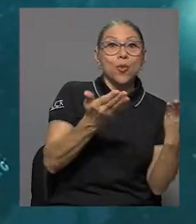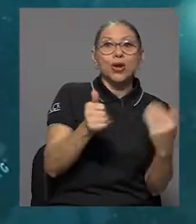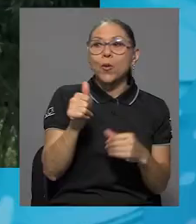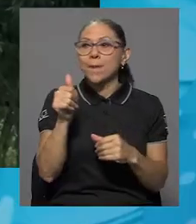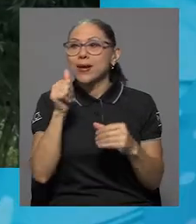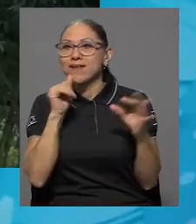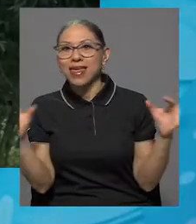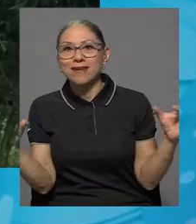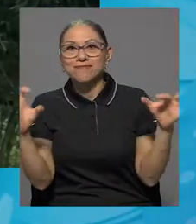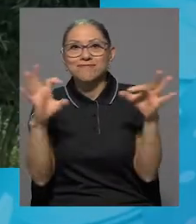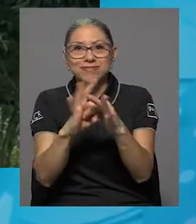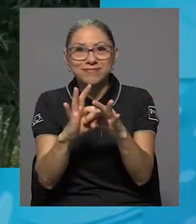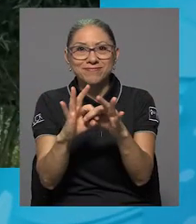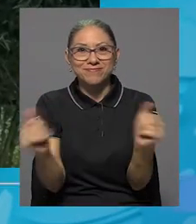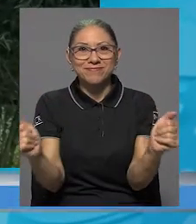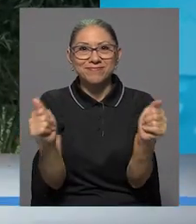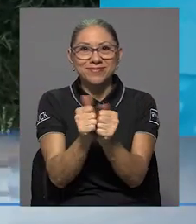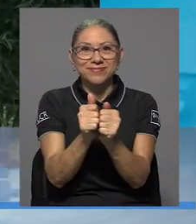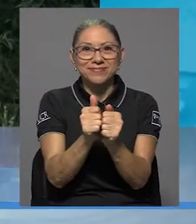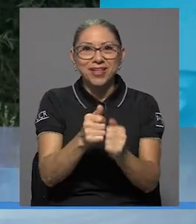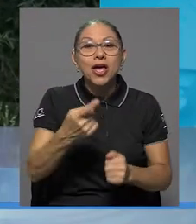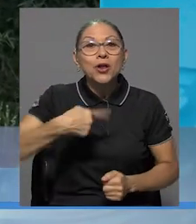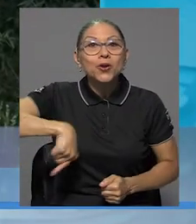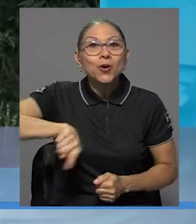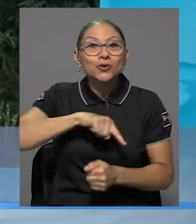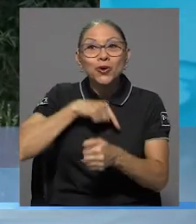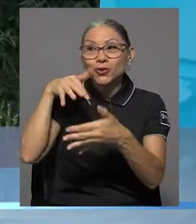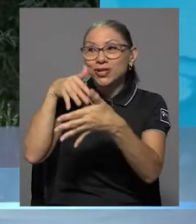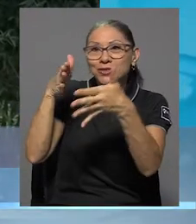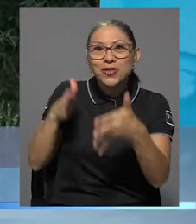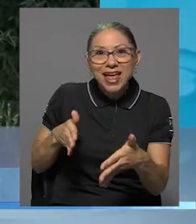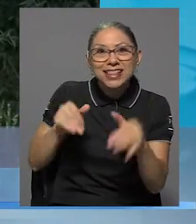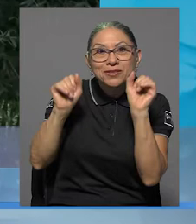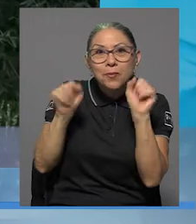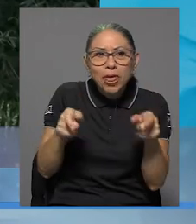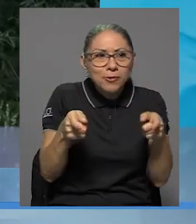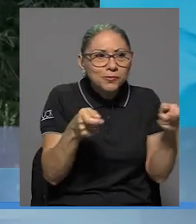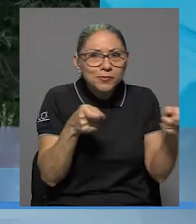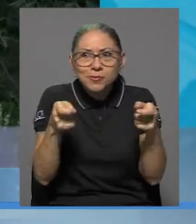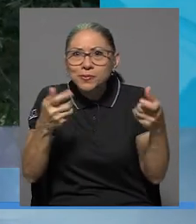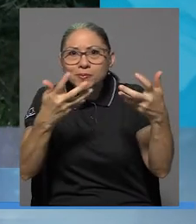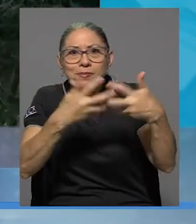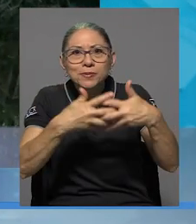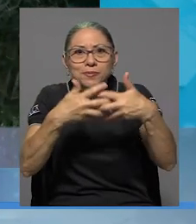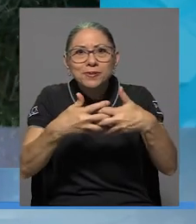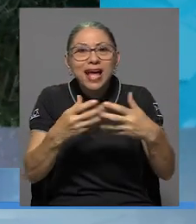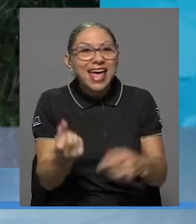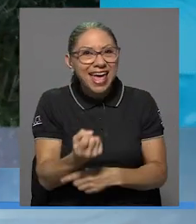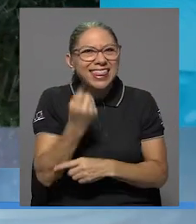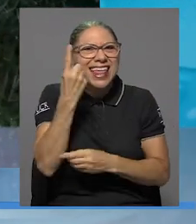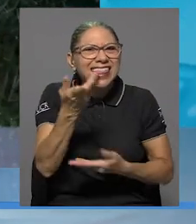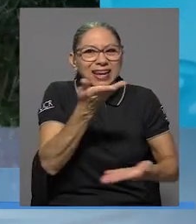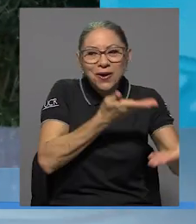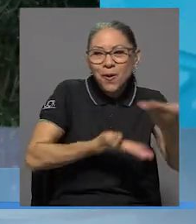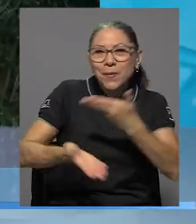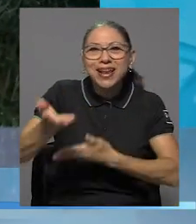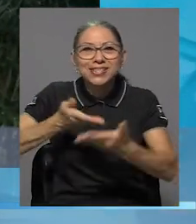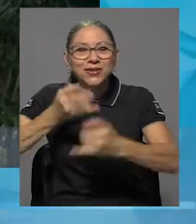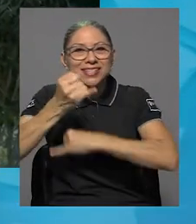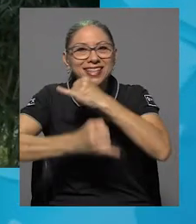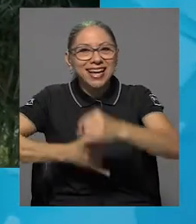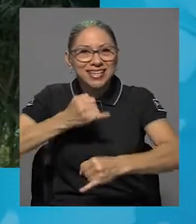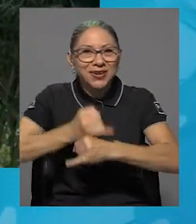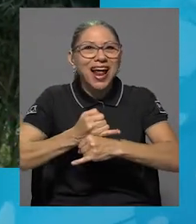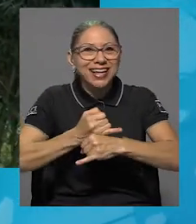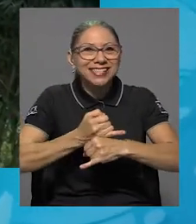público-privada, nos permite a los estudiantes estar detrás de esta máquina, entender cómo funcionan las cooperaciones internacionales, cómo funcionan